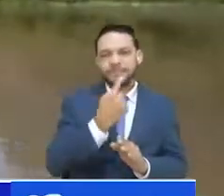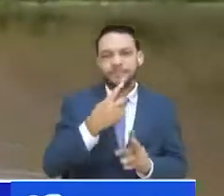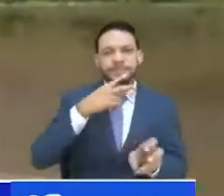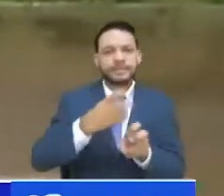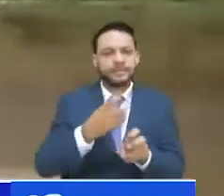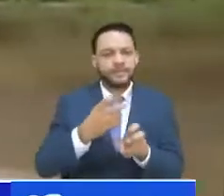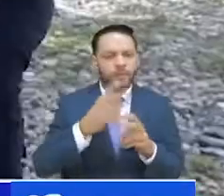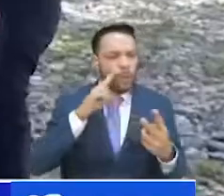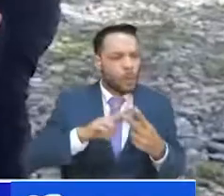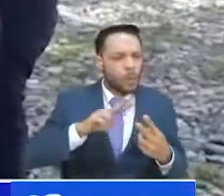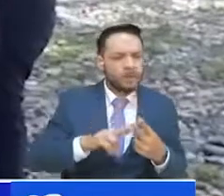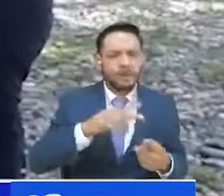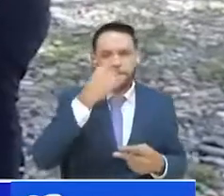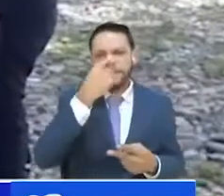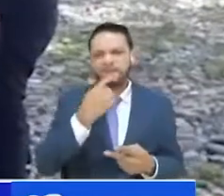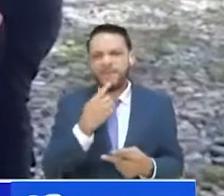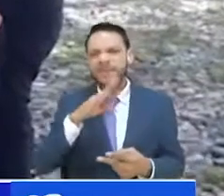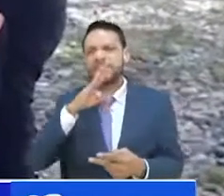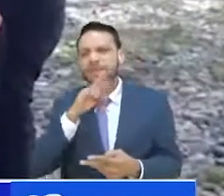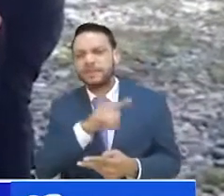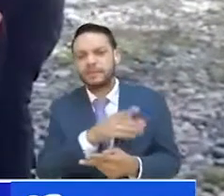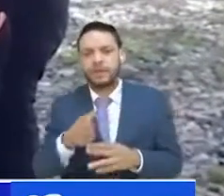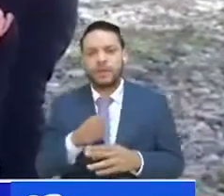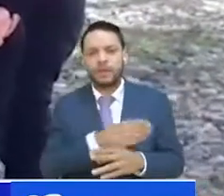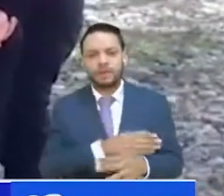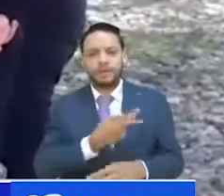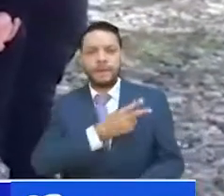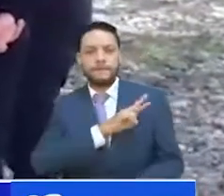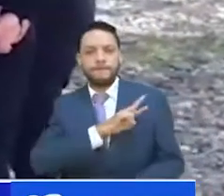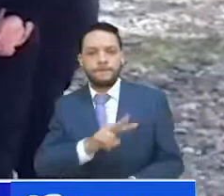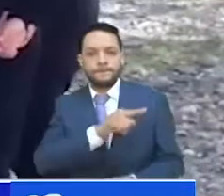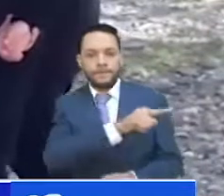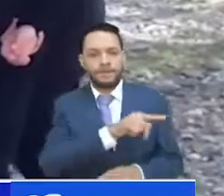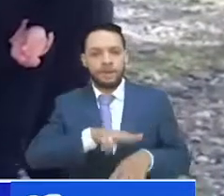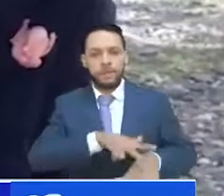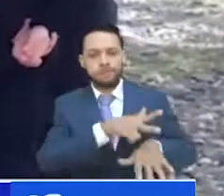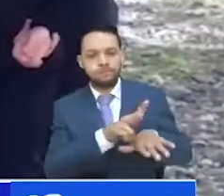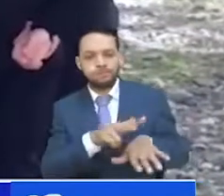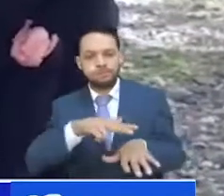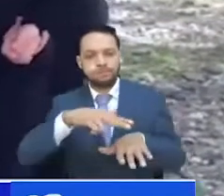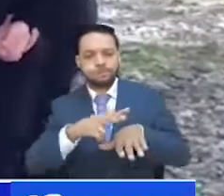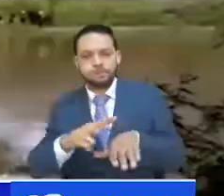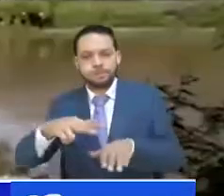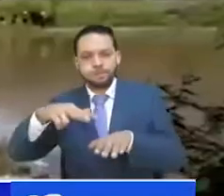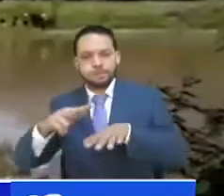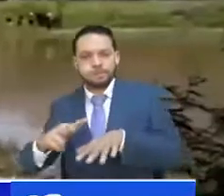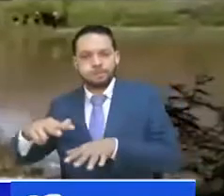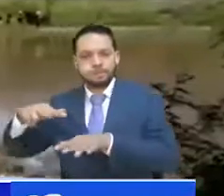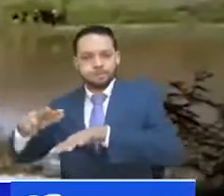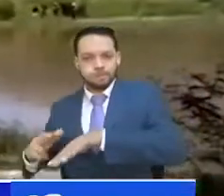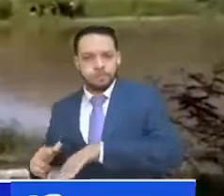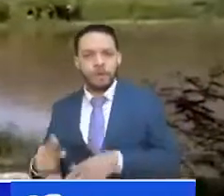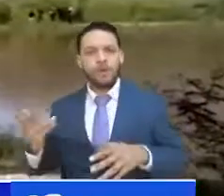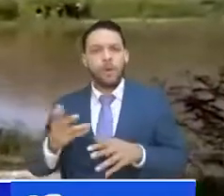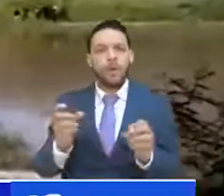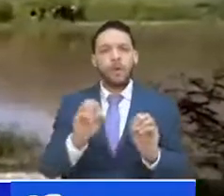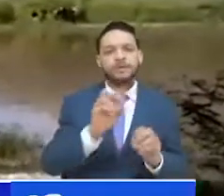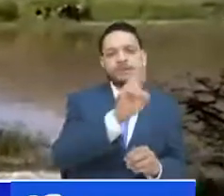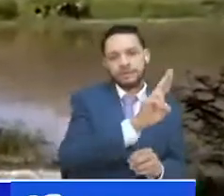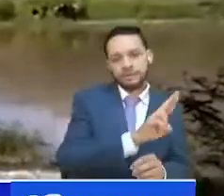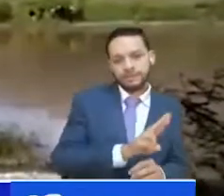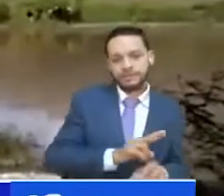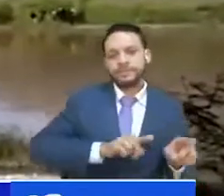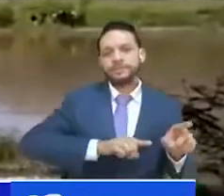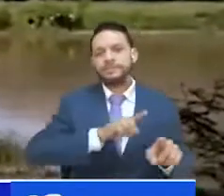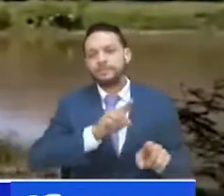su identificación. La víctima es proveniente de Viges, Valle del Cauca. Por lo general, los cuerpos provienen de ese departamento o de Risaralda. Y aunque en